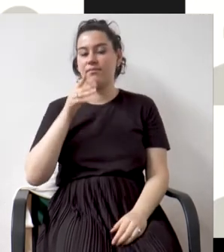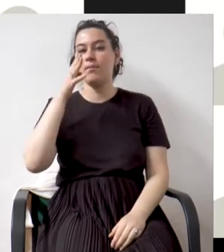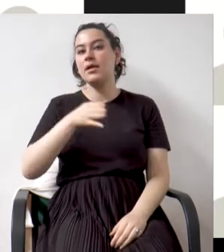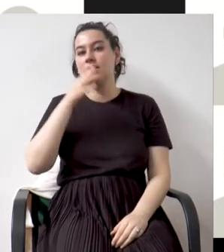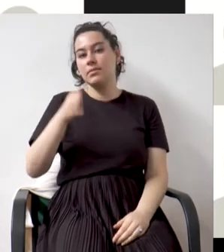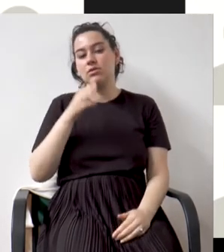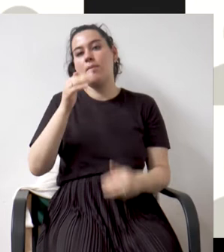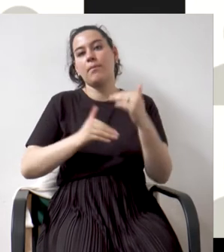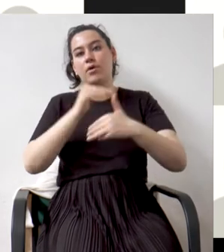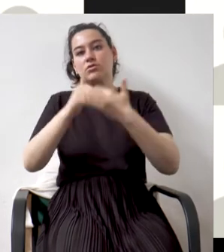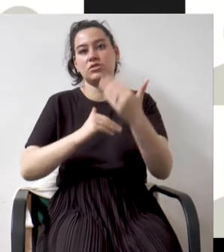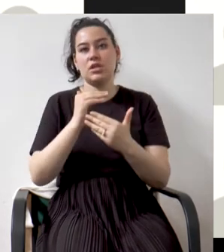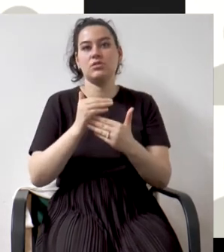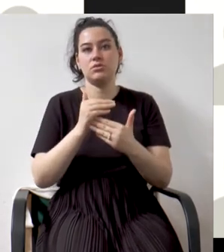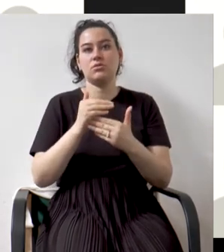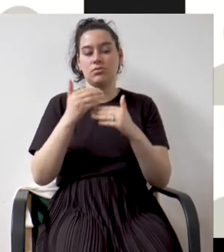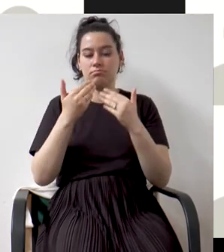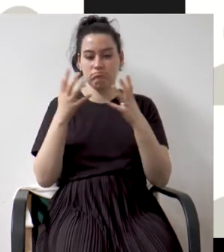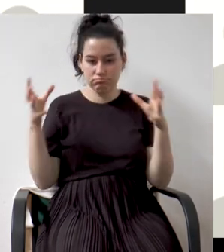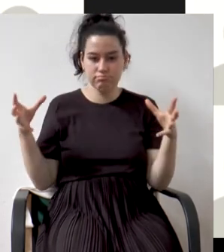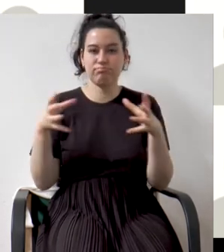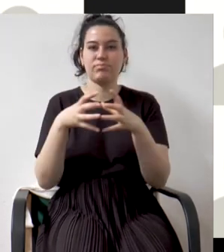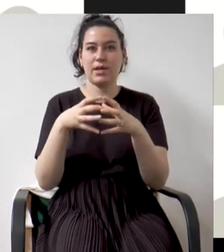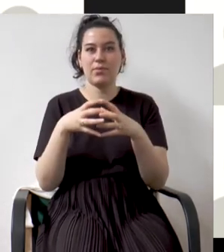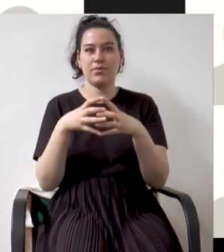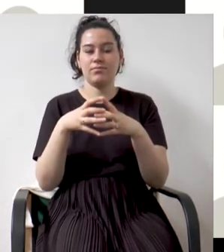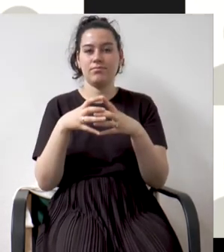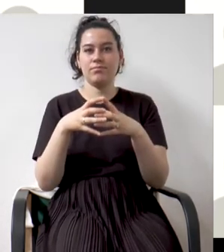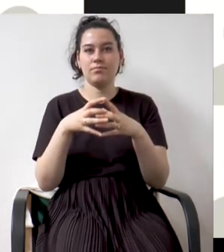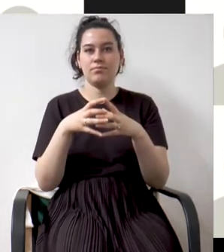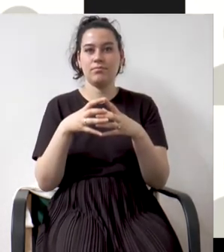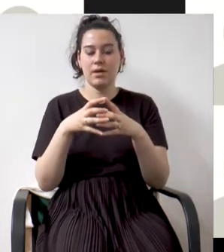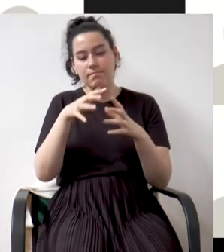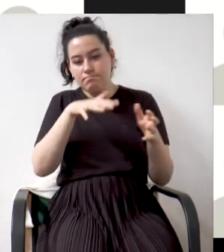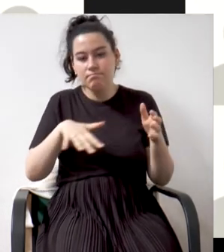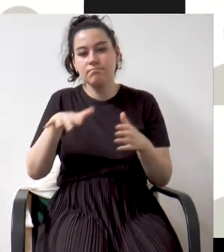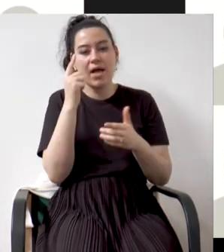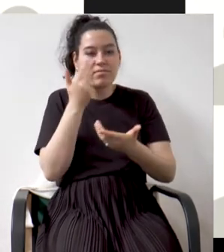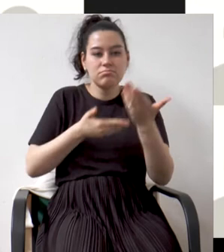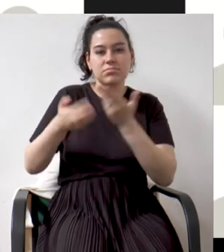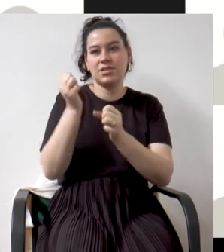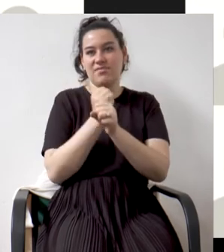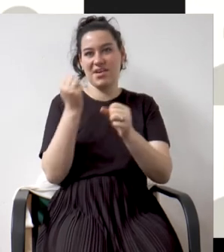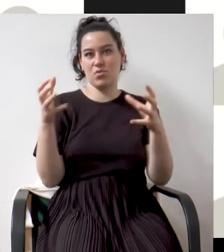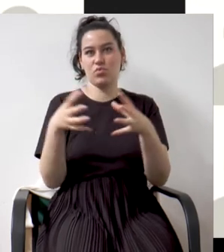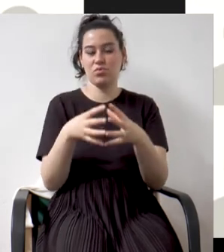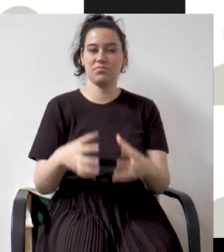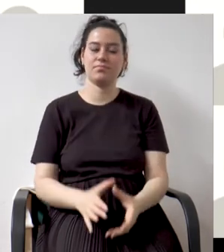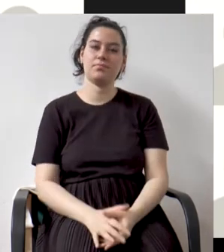proceso del plan estratégico del CURE. Creo que ahí hay también sinergias para trabajar y construir.